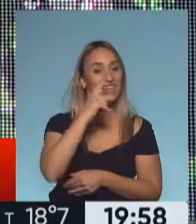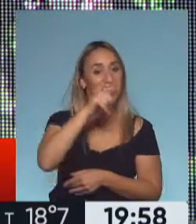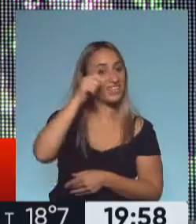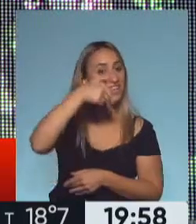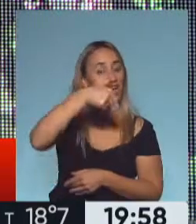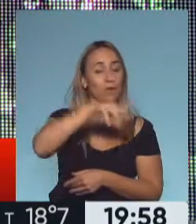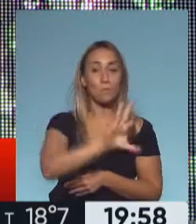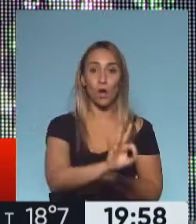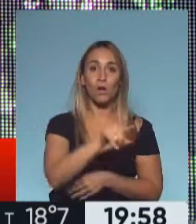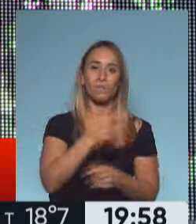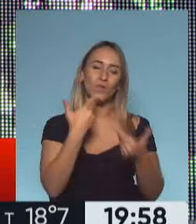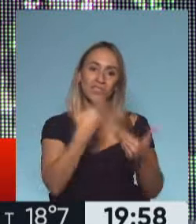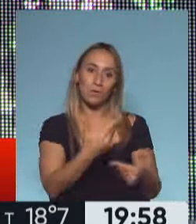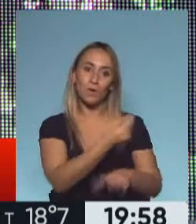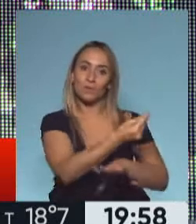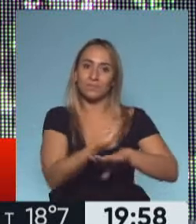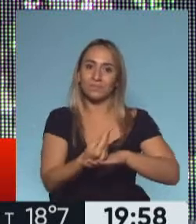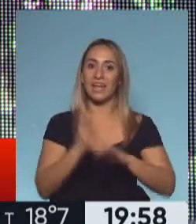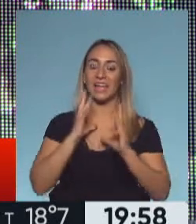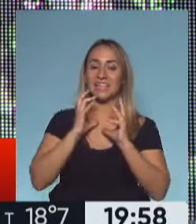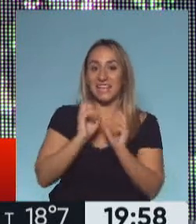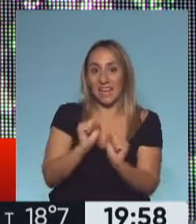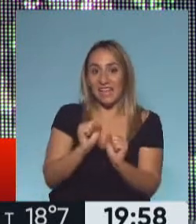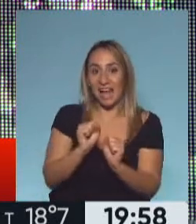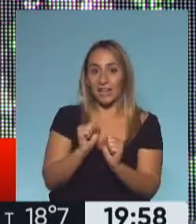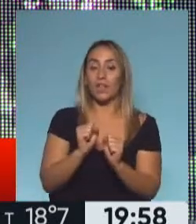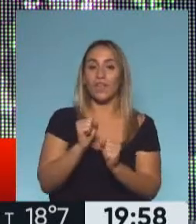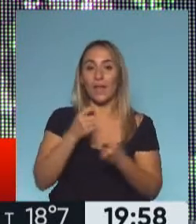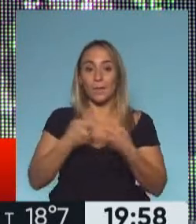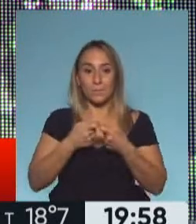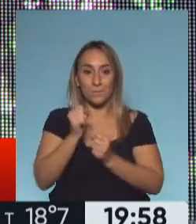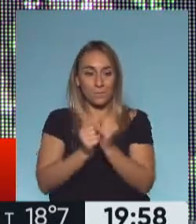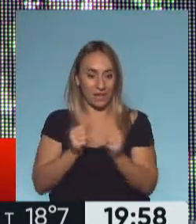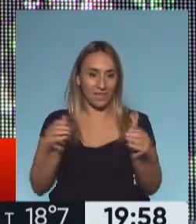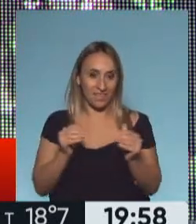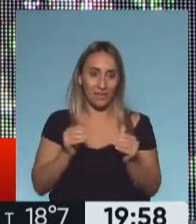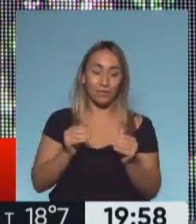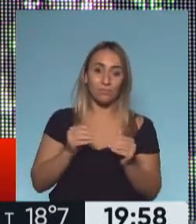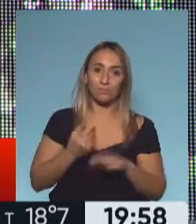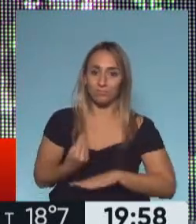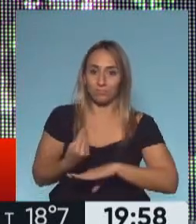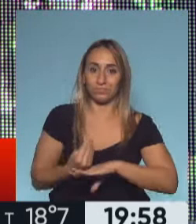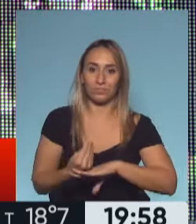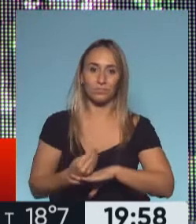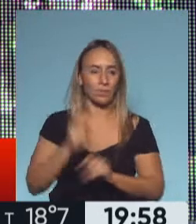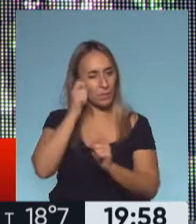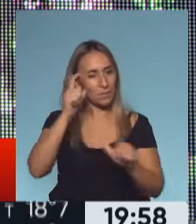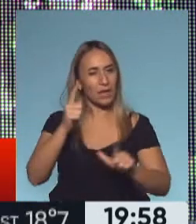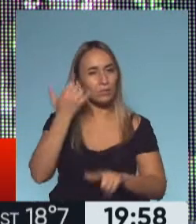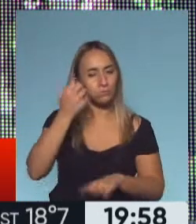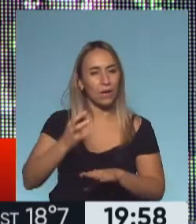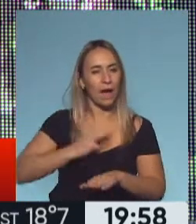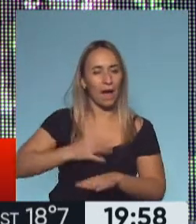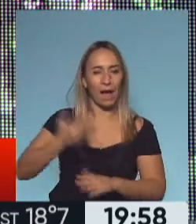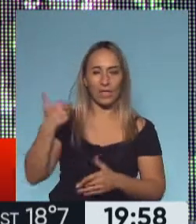ese cargo, el de secretario de la pequeña y mediana empresa y los emprendedores de la Nación. Imagino que han sido años, recién lo hablábamos, lo ponía